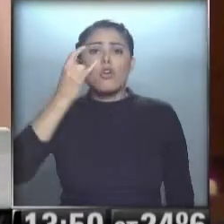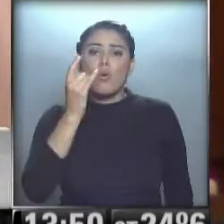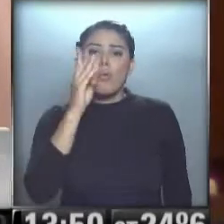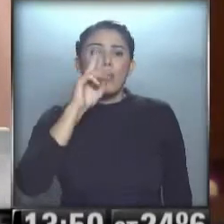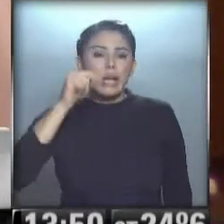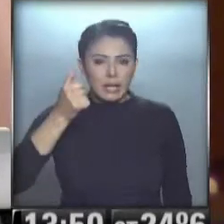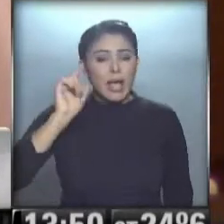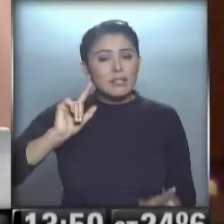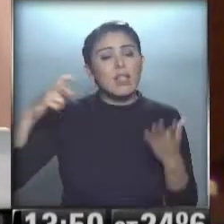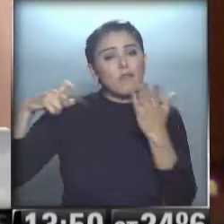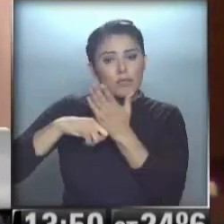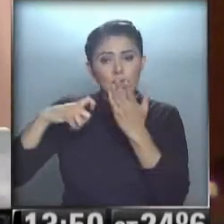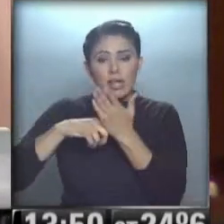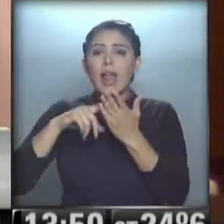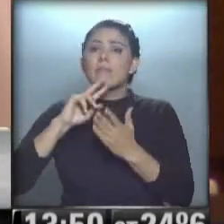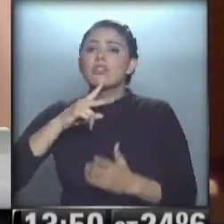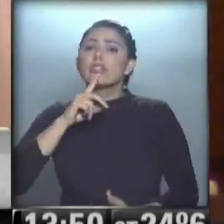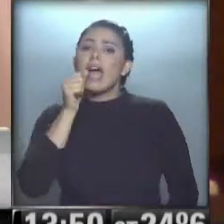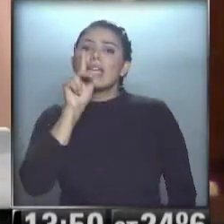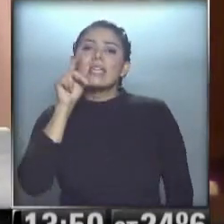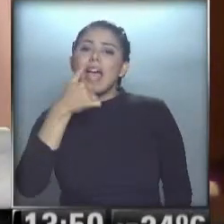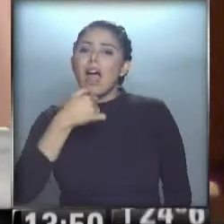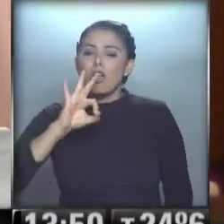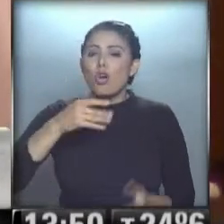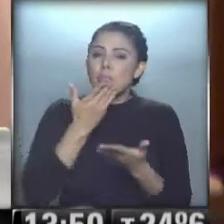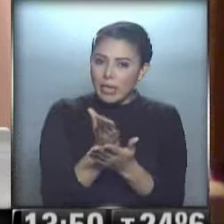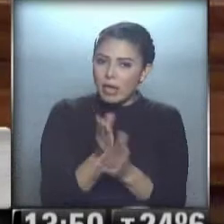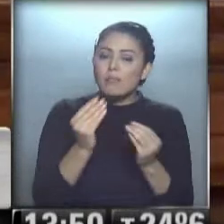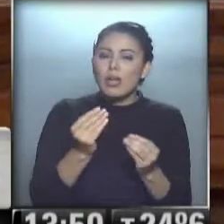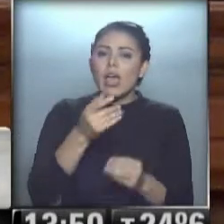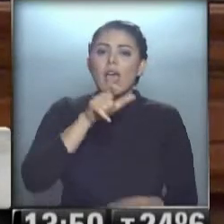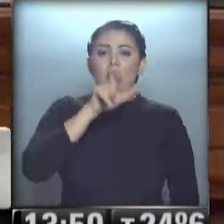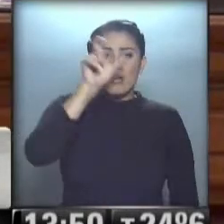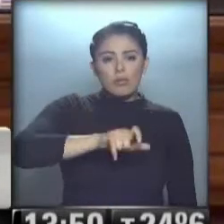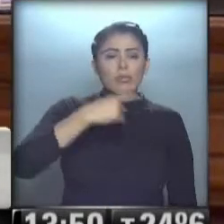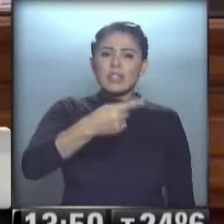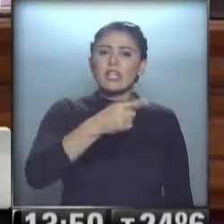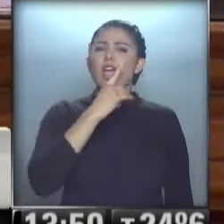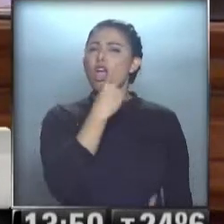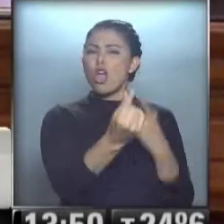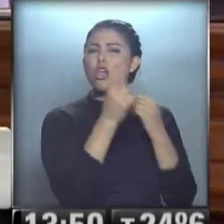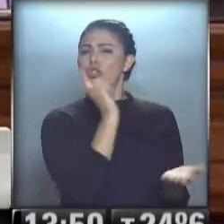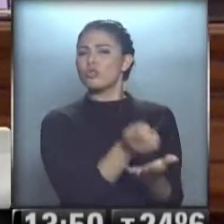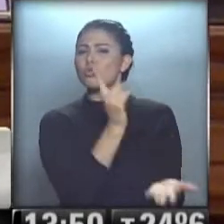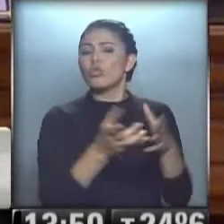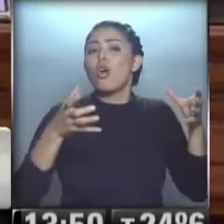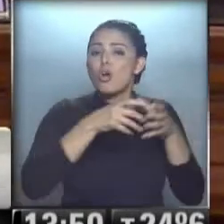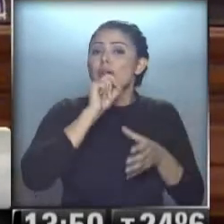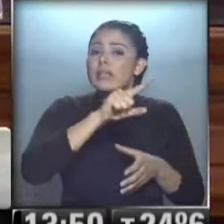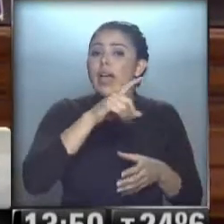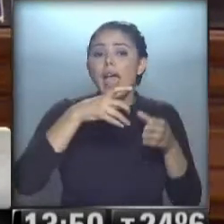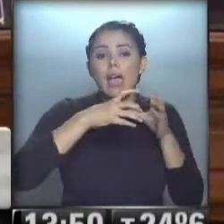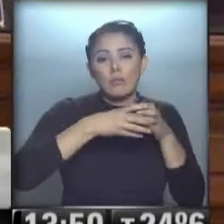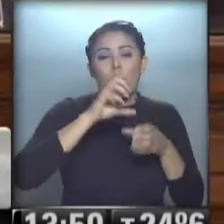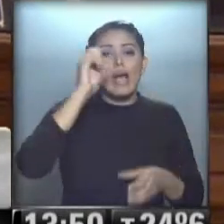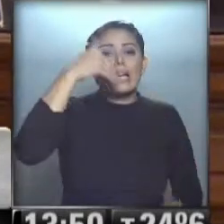del fiscal eduardo taiano según la denuncia de esa forma queda a los insultos provinieron de un grupo que se ha autodefinido como perteneciente a la cámpora